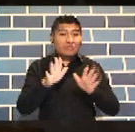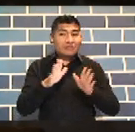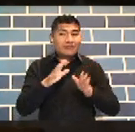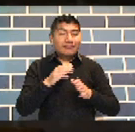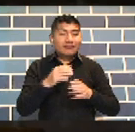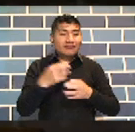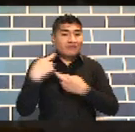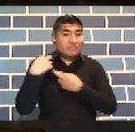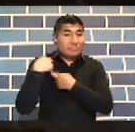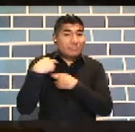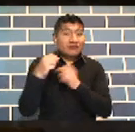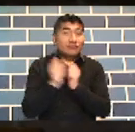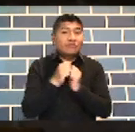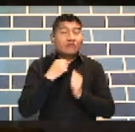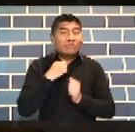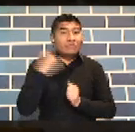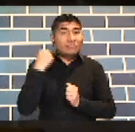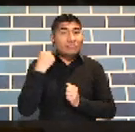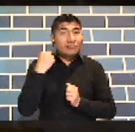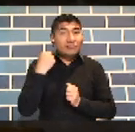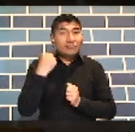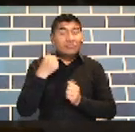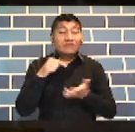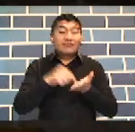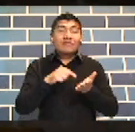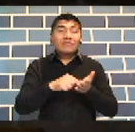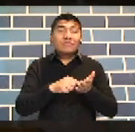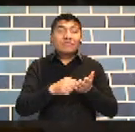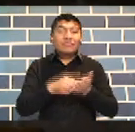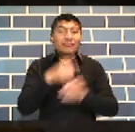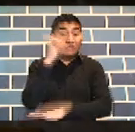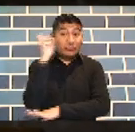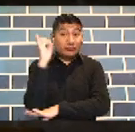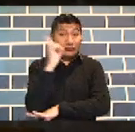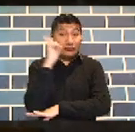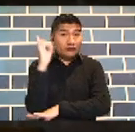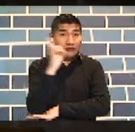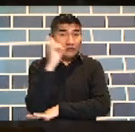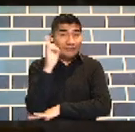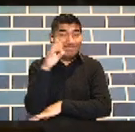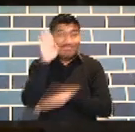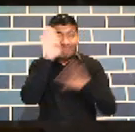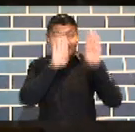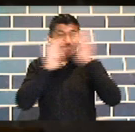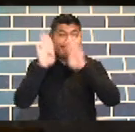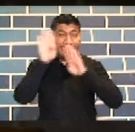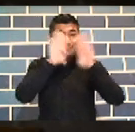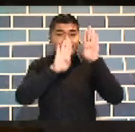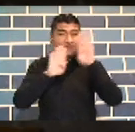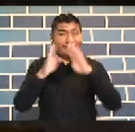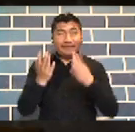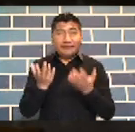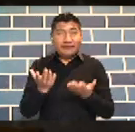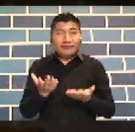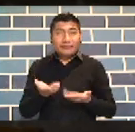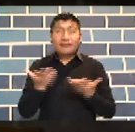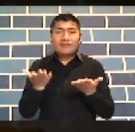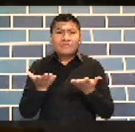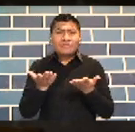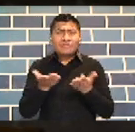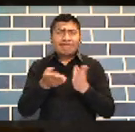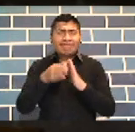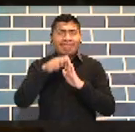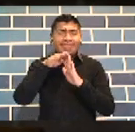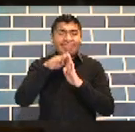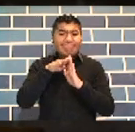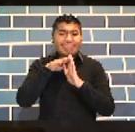sacerdocio. La situación de las vocaciones en Bolivia es muy preocupante. Hay una